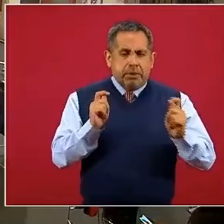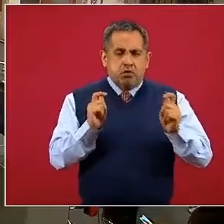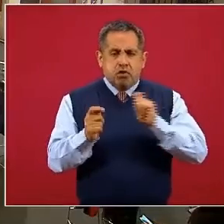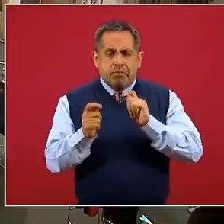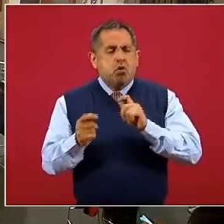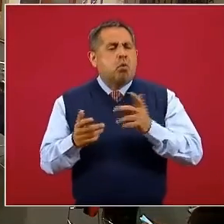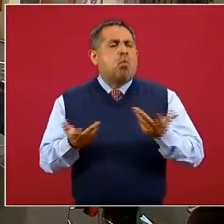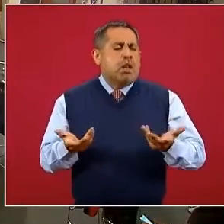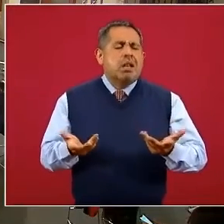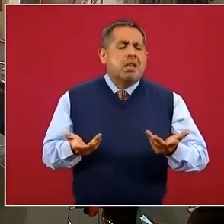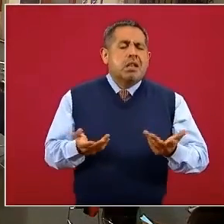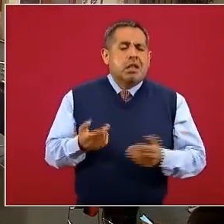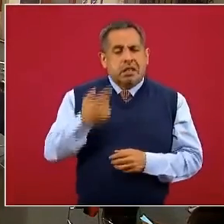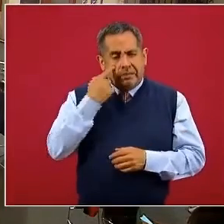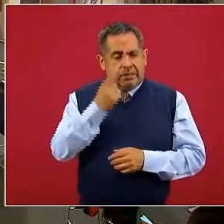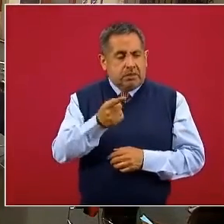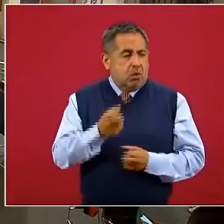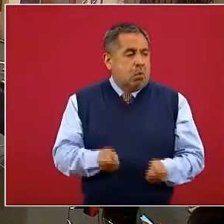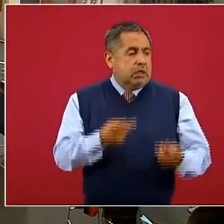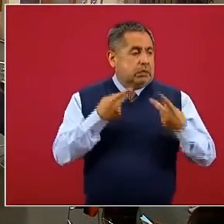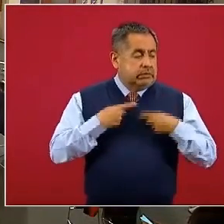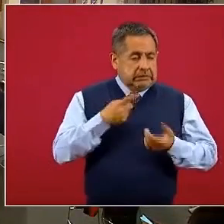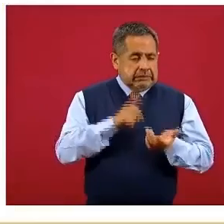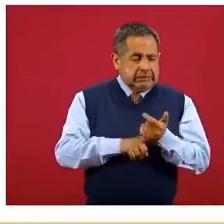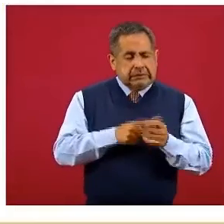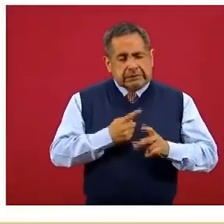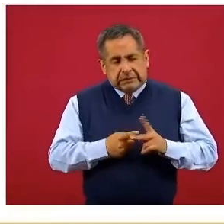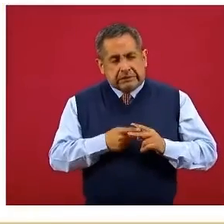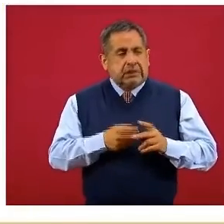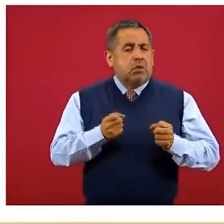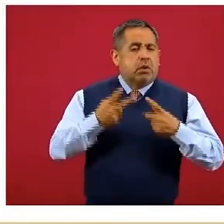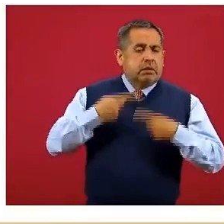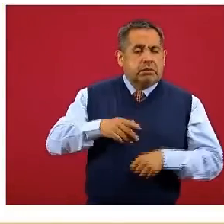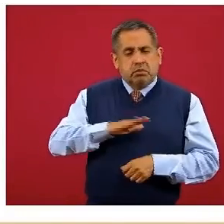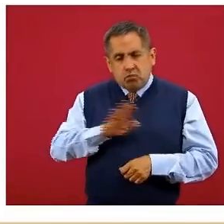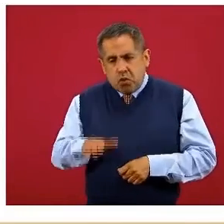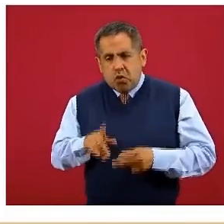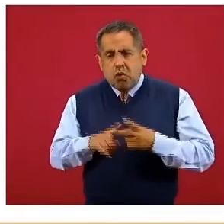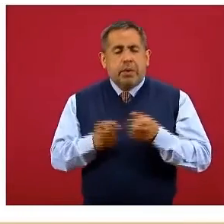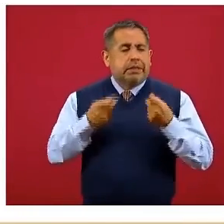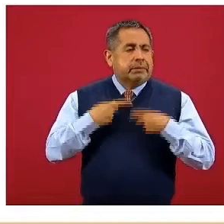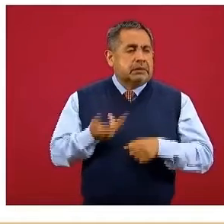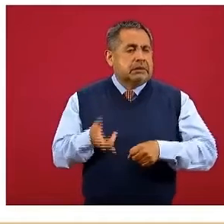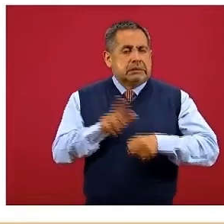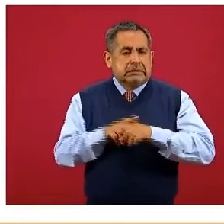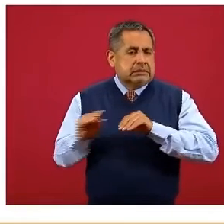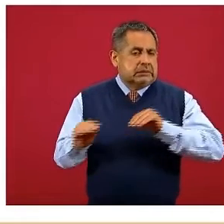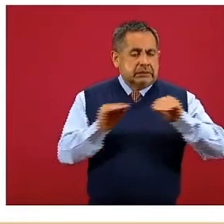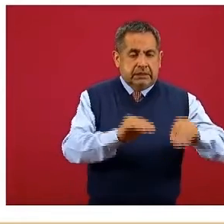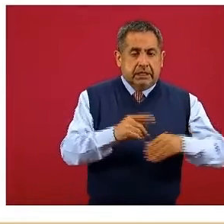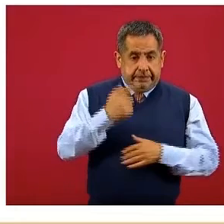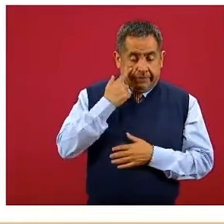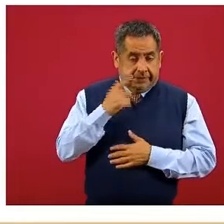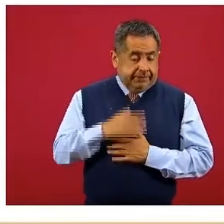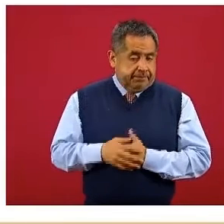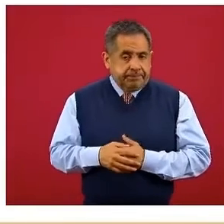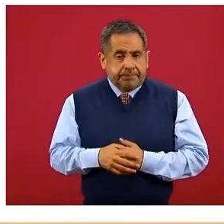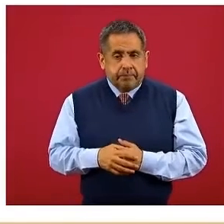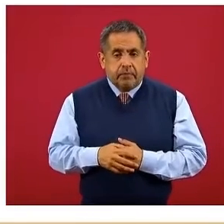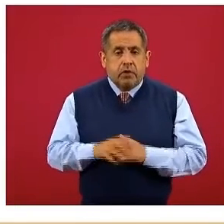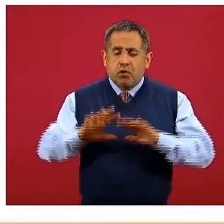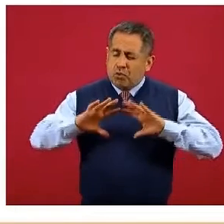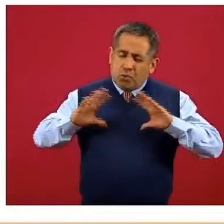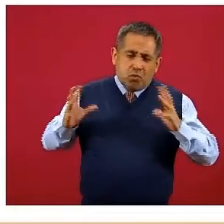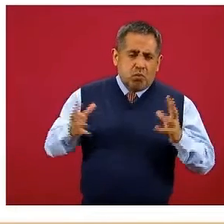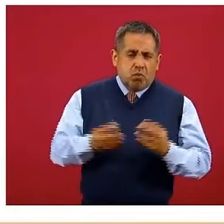que vemos tanto de casos estimados como de defunciones como de hospitalizaciones. Para efecto de los casos